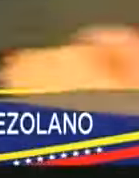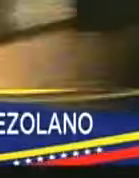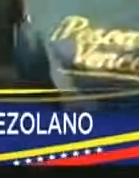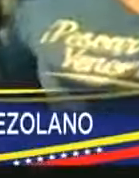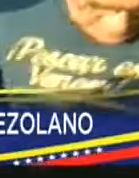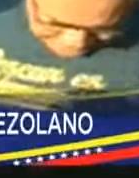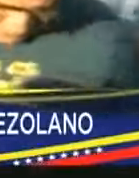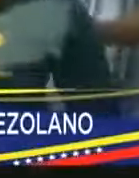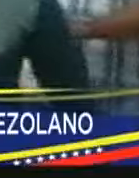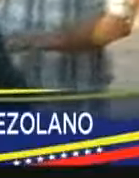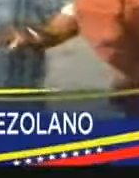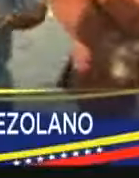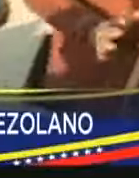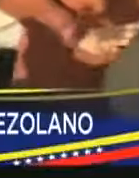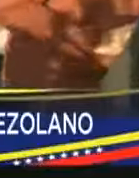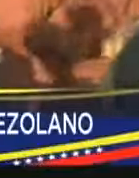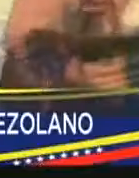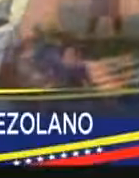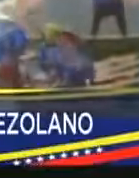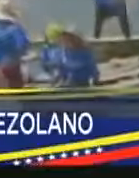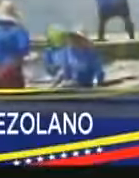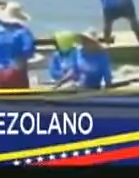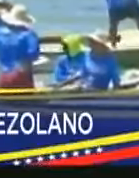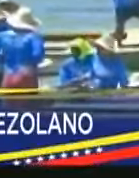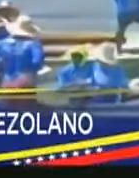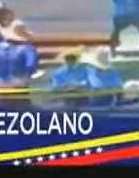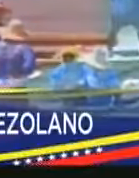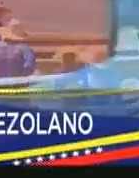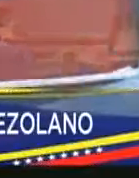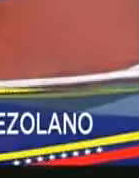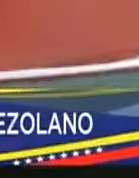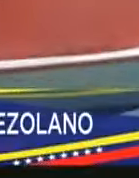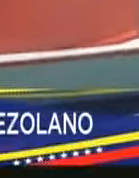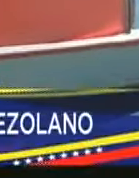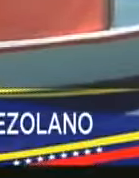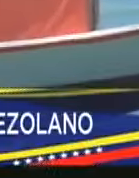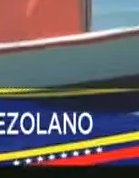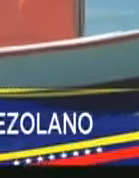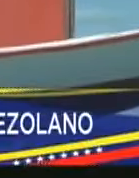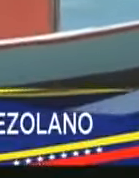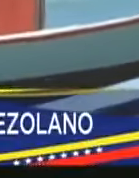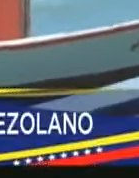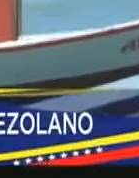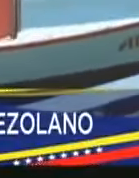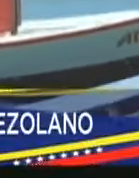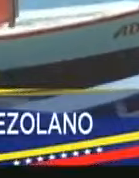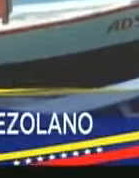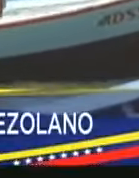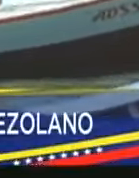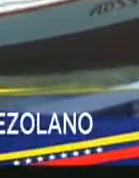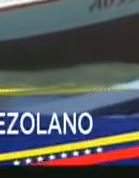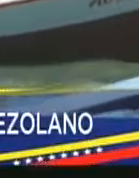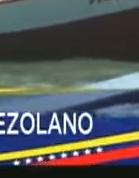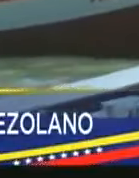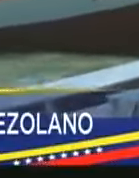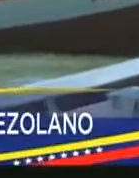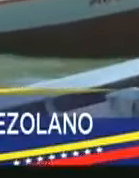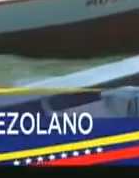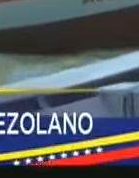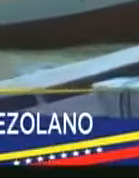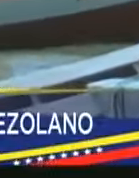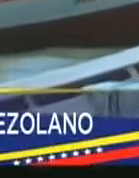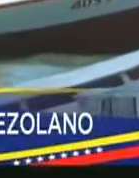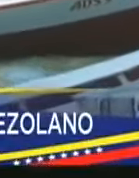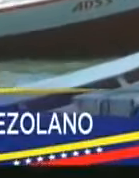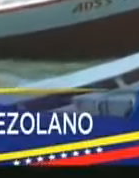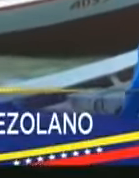pesca industrial de arrastre en nuestro país, actividad que arremetía contra el ecosistema, la flora y la fauna marina. A partir del